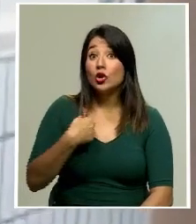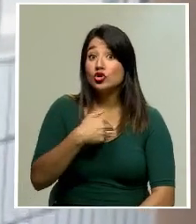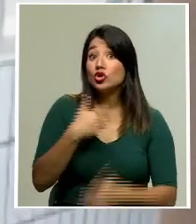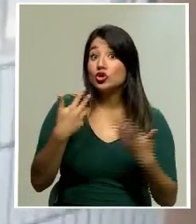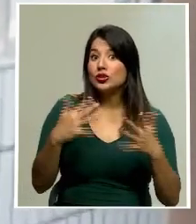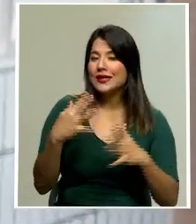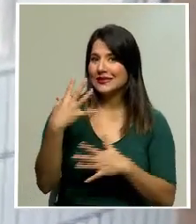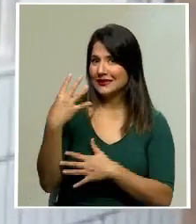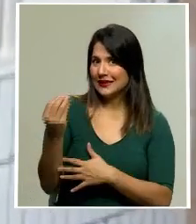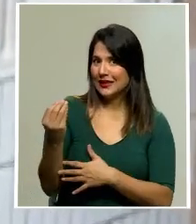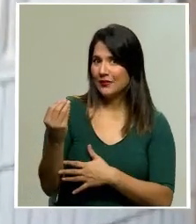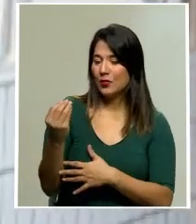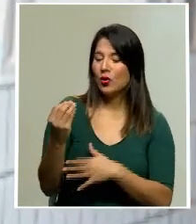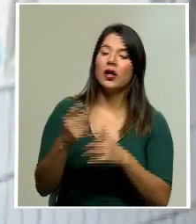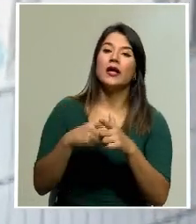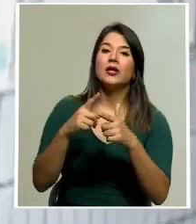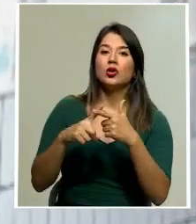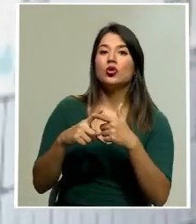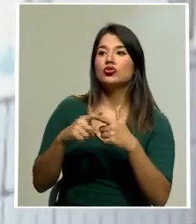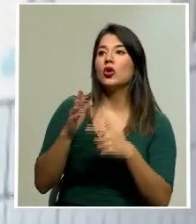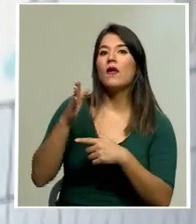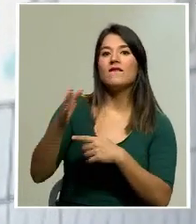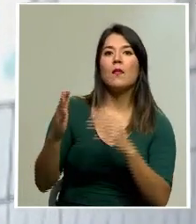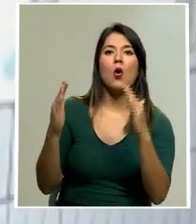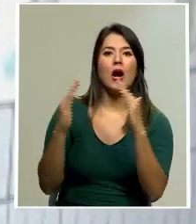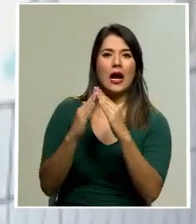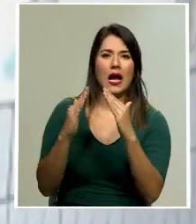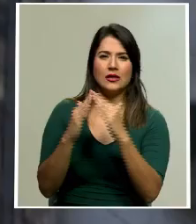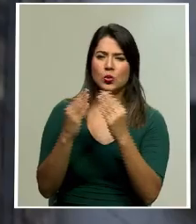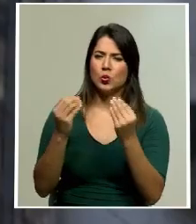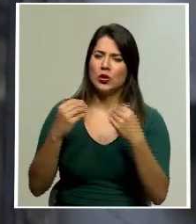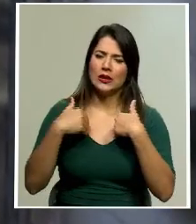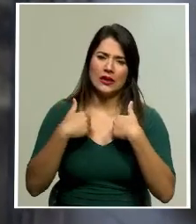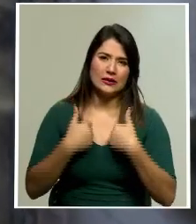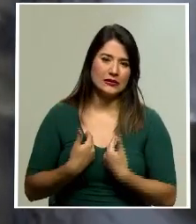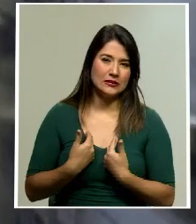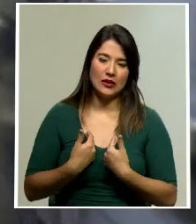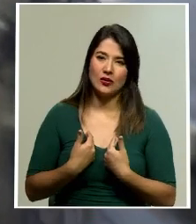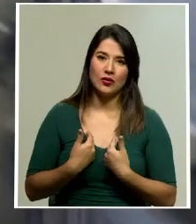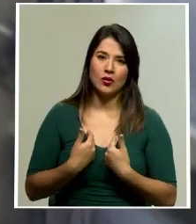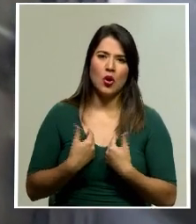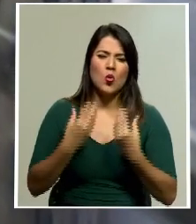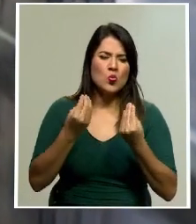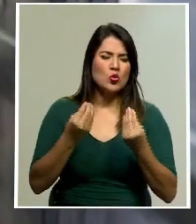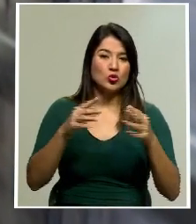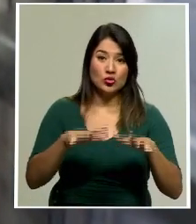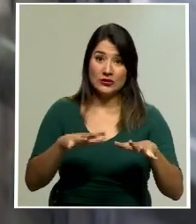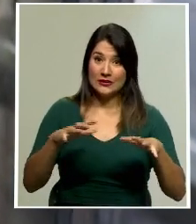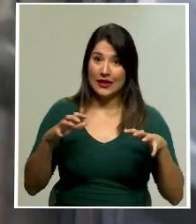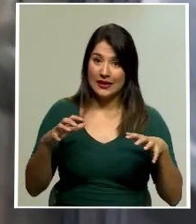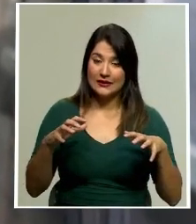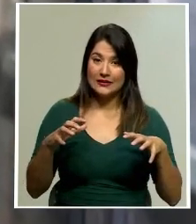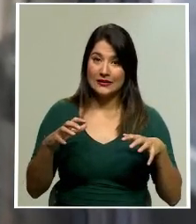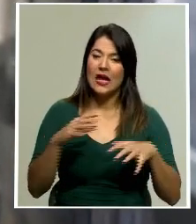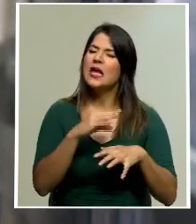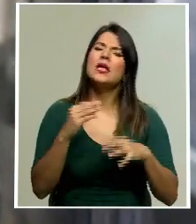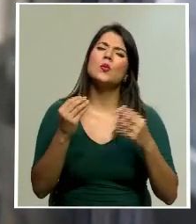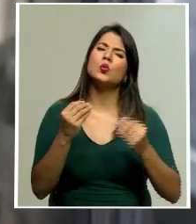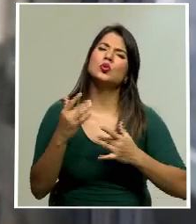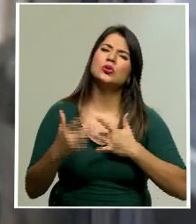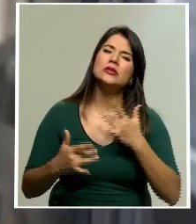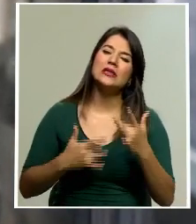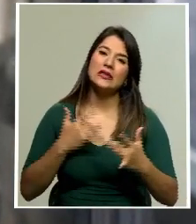aquí, sale para la casa demasiado cansado. Hay mucho estrés y muchos